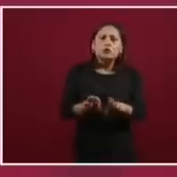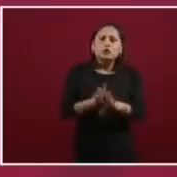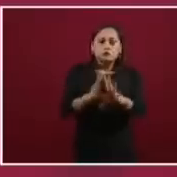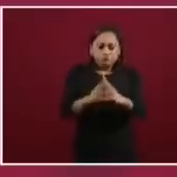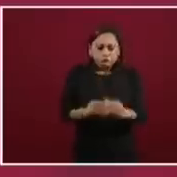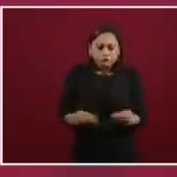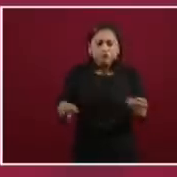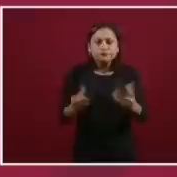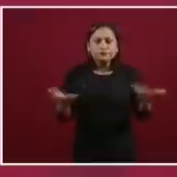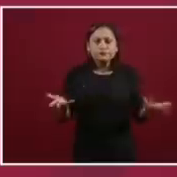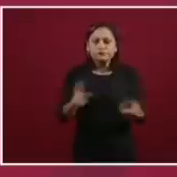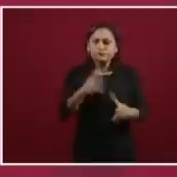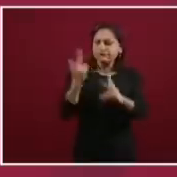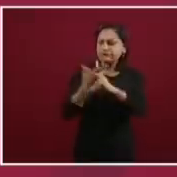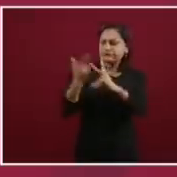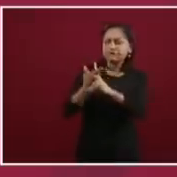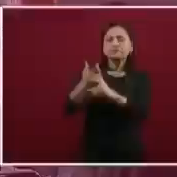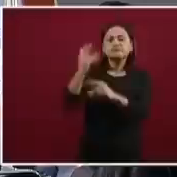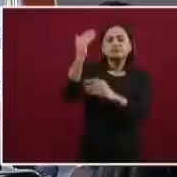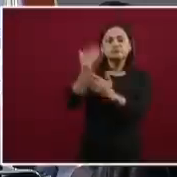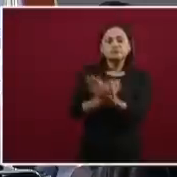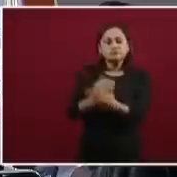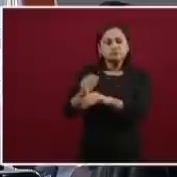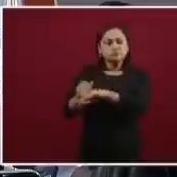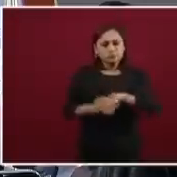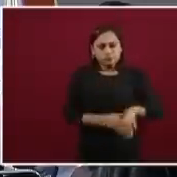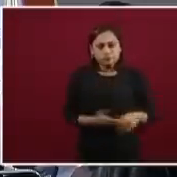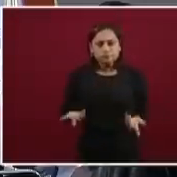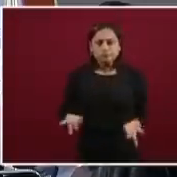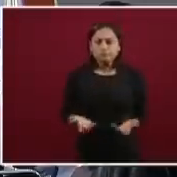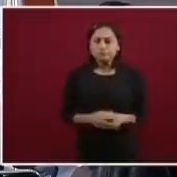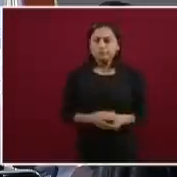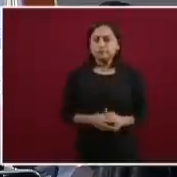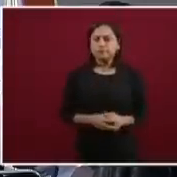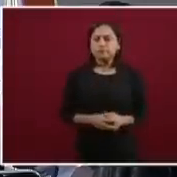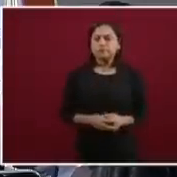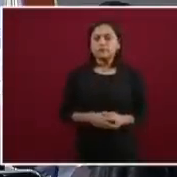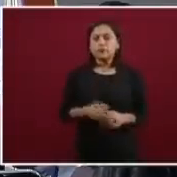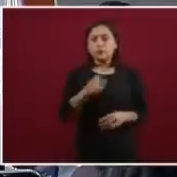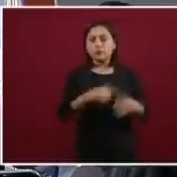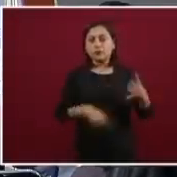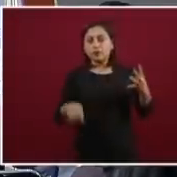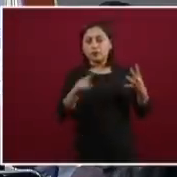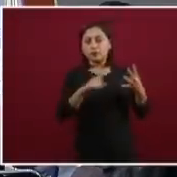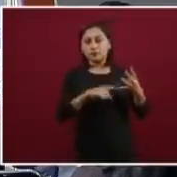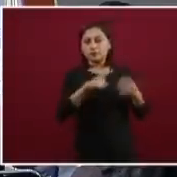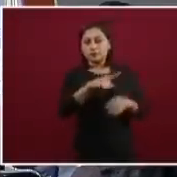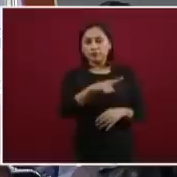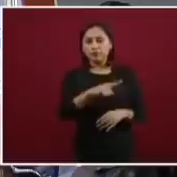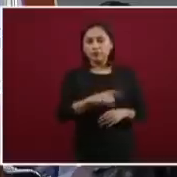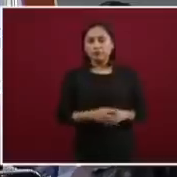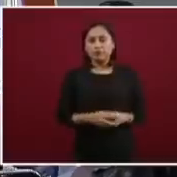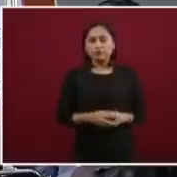y asesinatos a ver y el índice